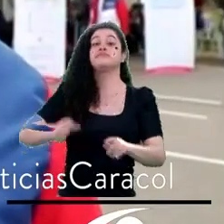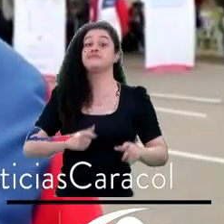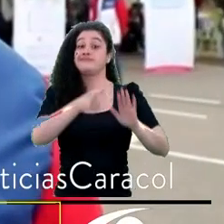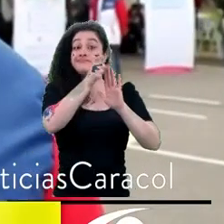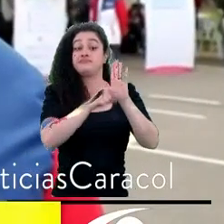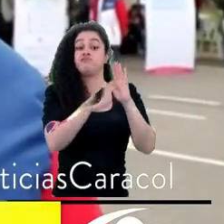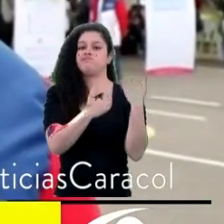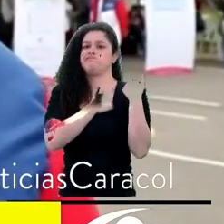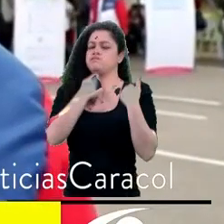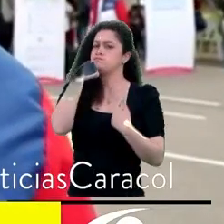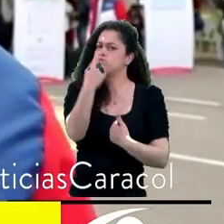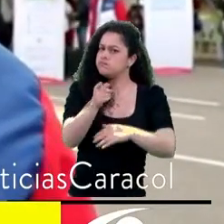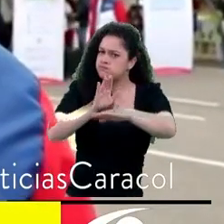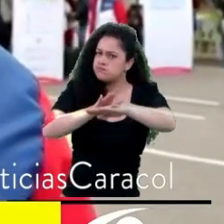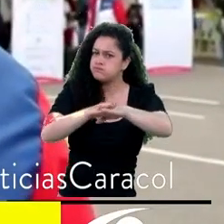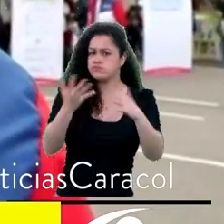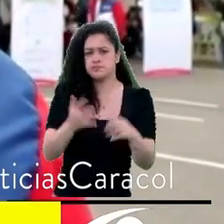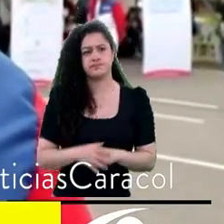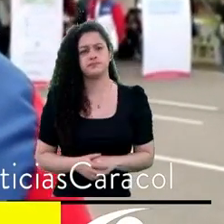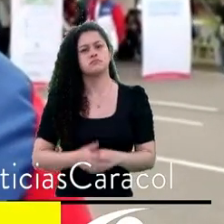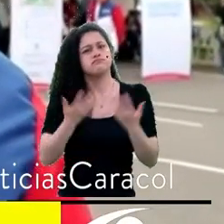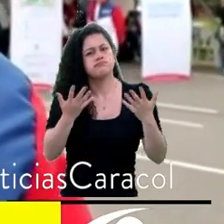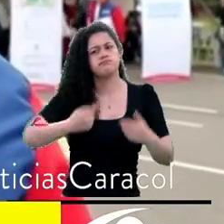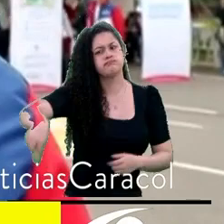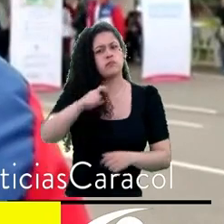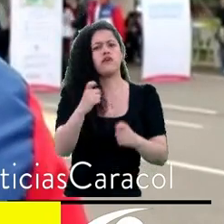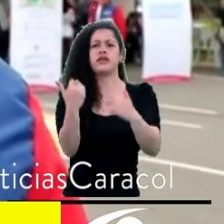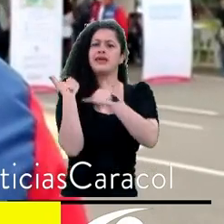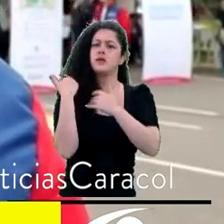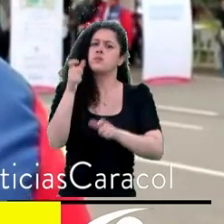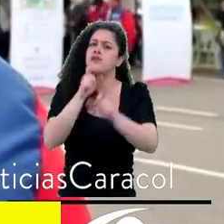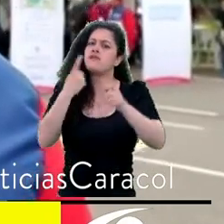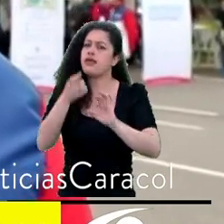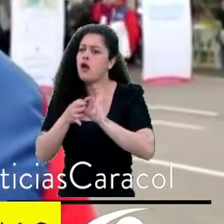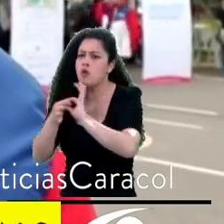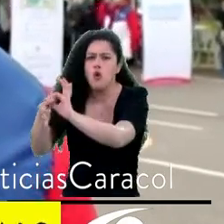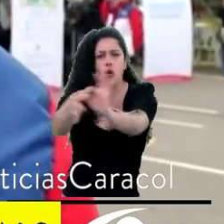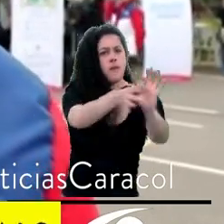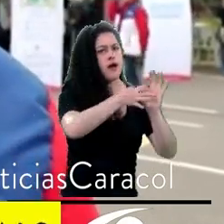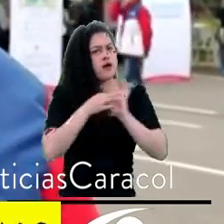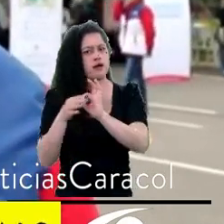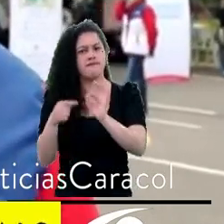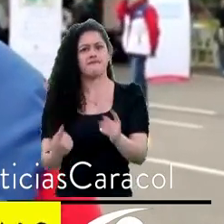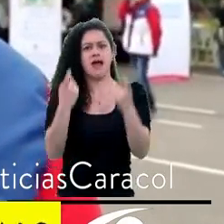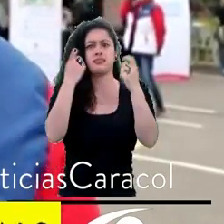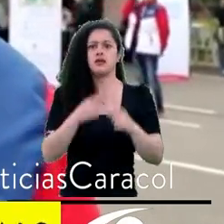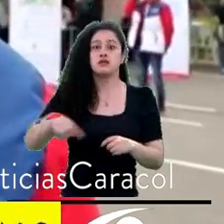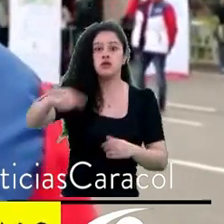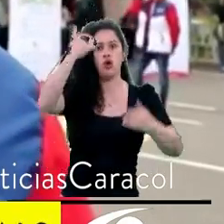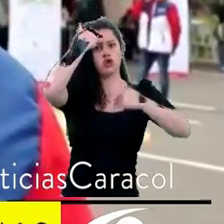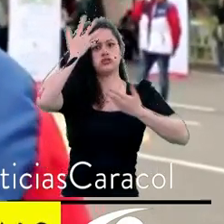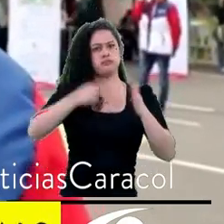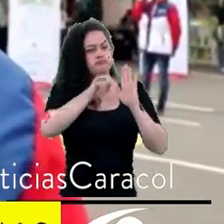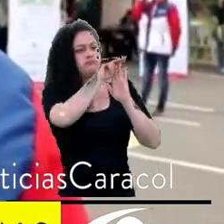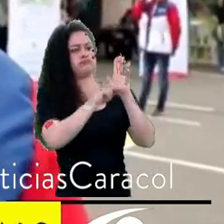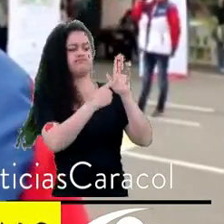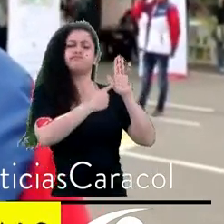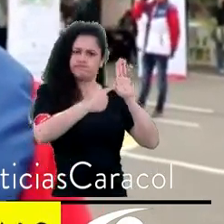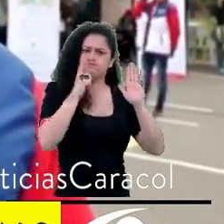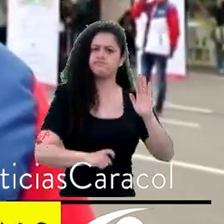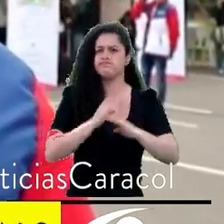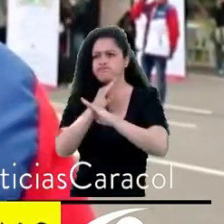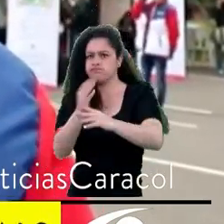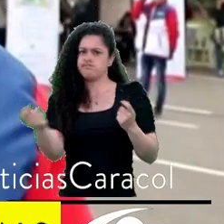Trabajo mucho más articulado que permita condiciones de bioseguridad adecuadas, que mejore la seguridad del sector, pero que